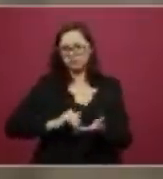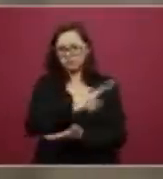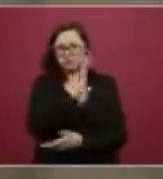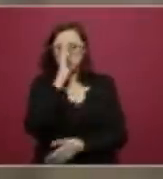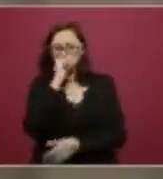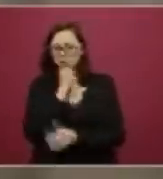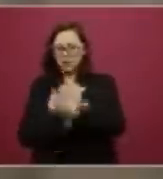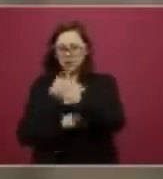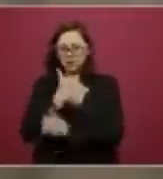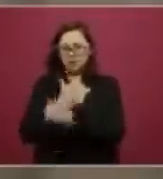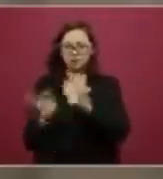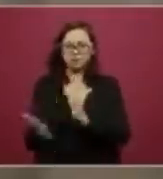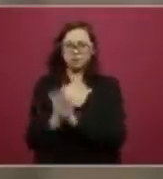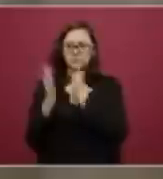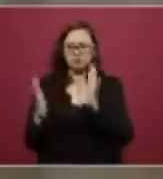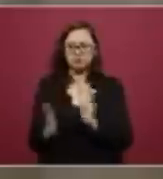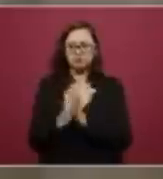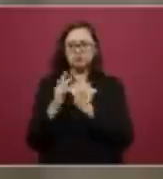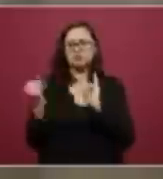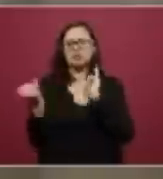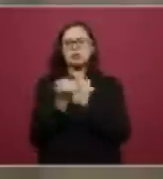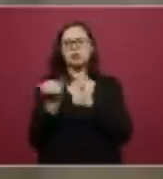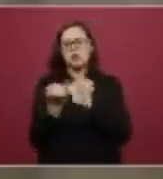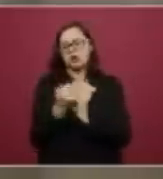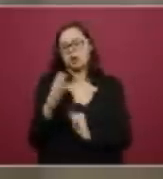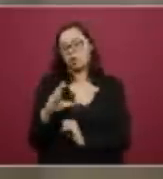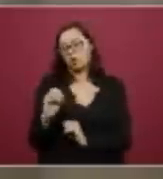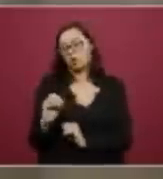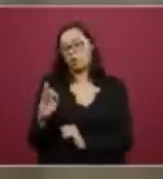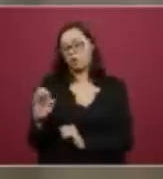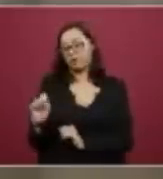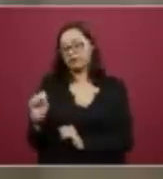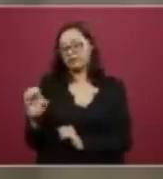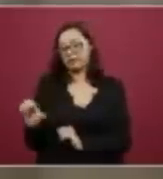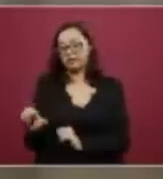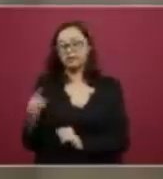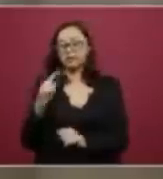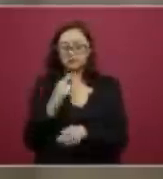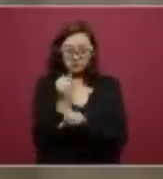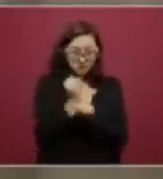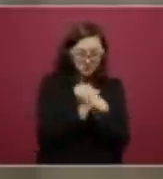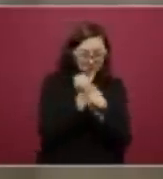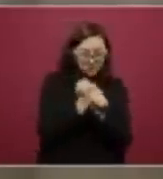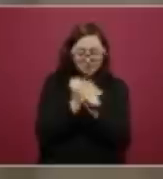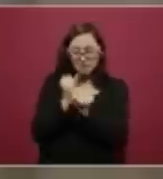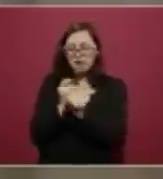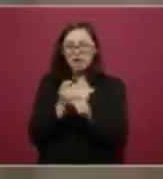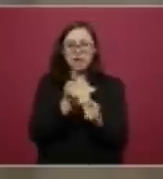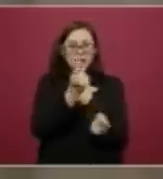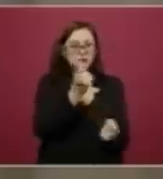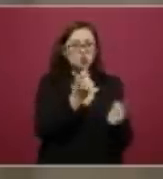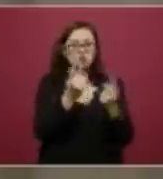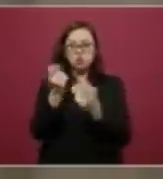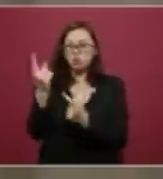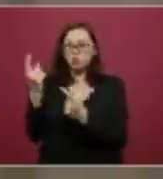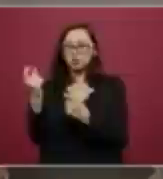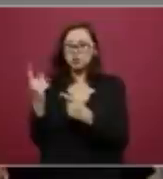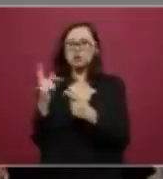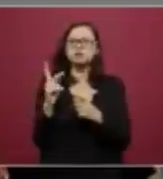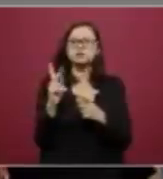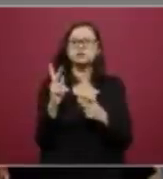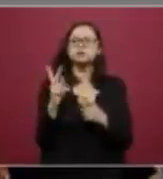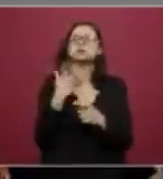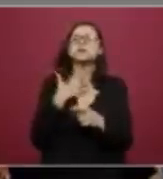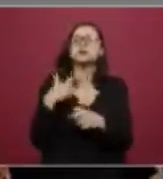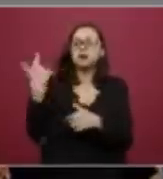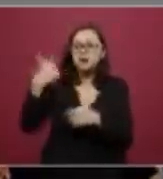mencionaron la investigación que está realizando la COFECE en contra de algunas concesionarias y distribuidores de combustibles,